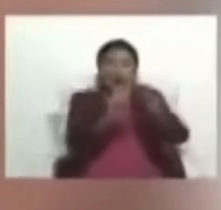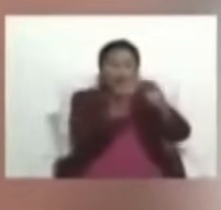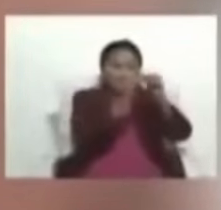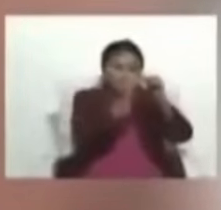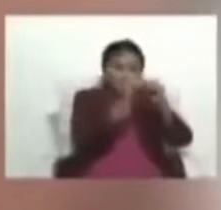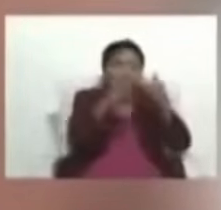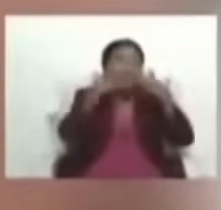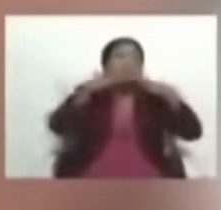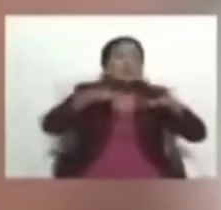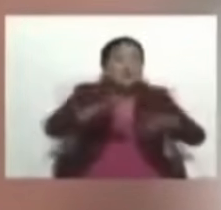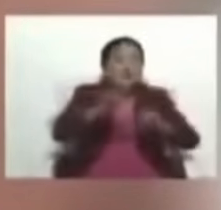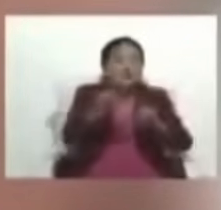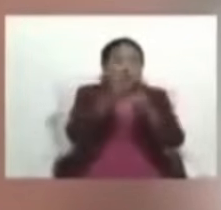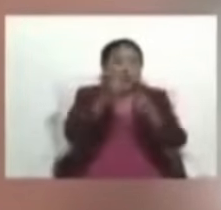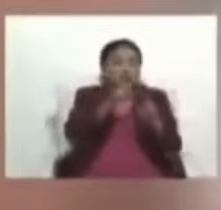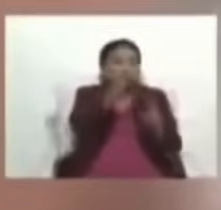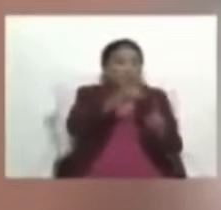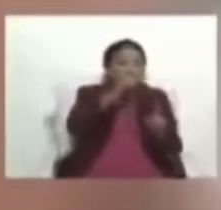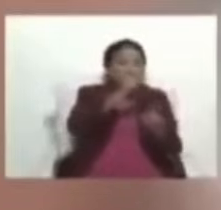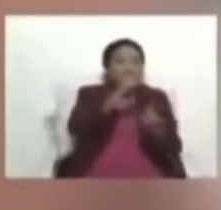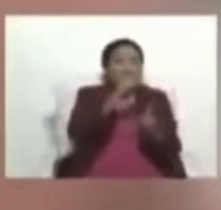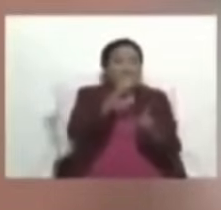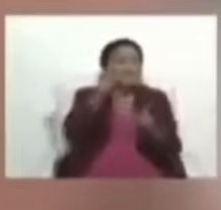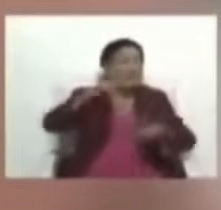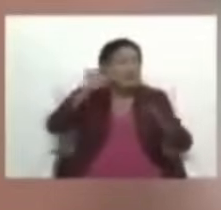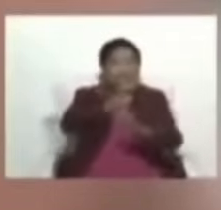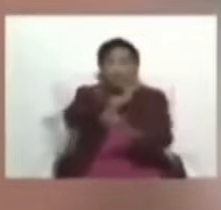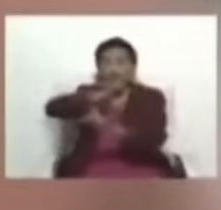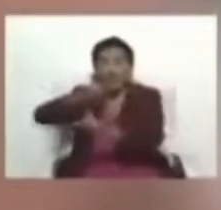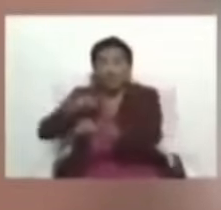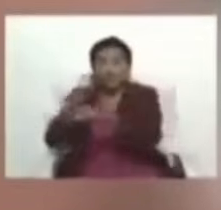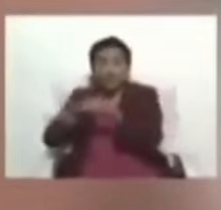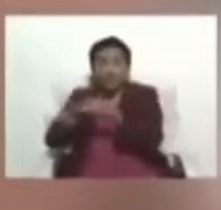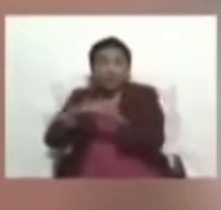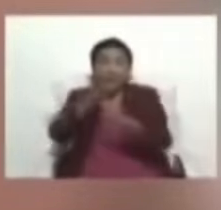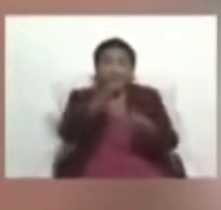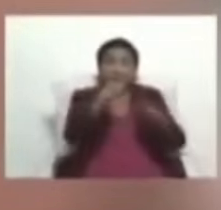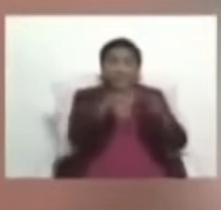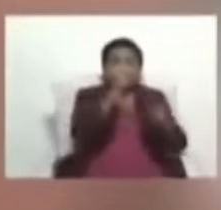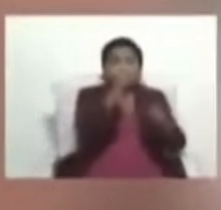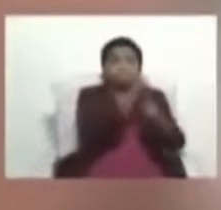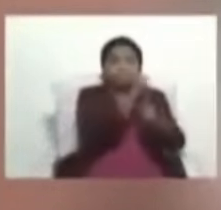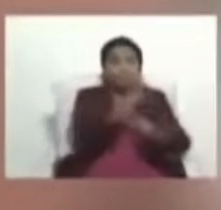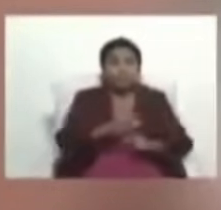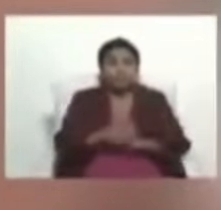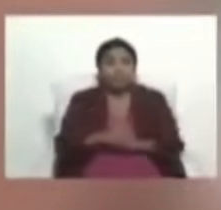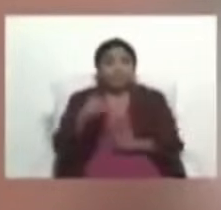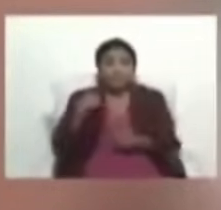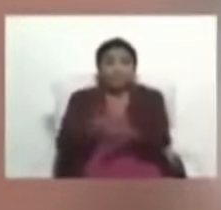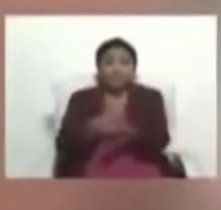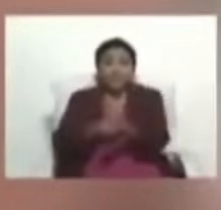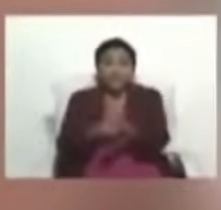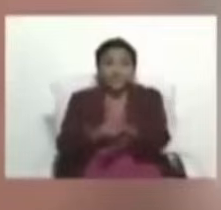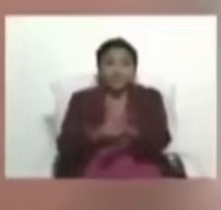un homicidio-suicidio. Eso quiere decir, a Carlos terminan de darle las puñaladas, mi hermano